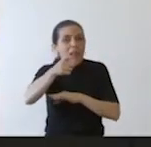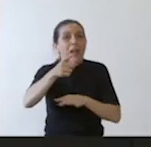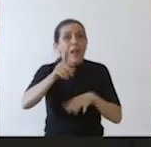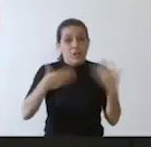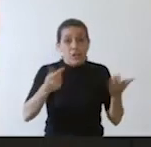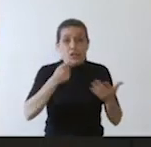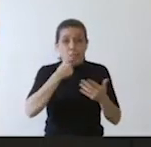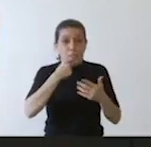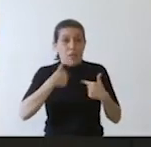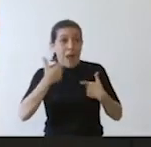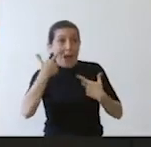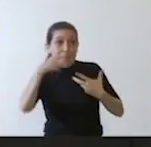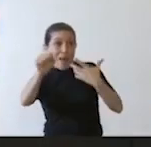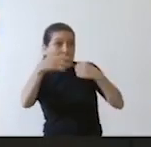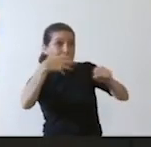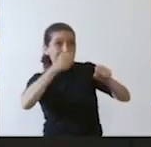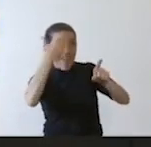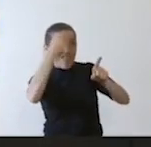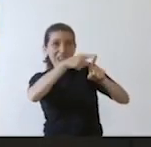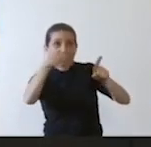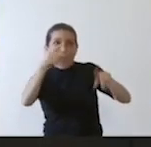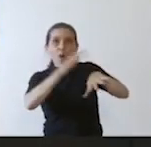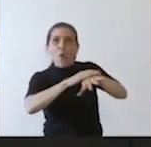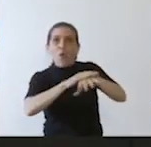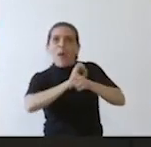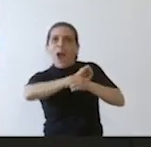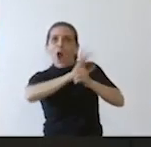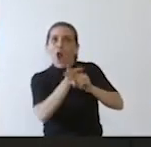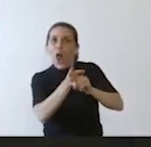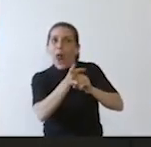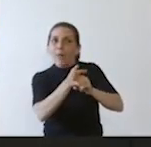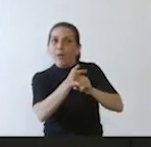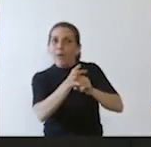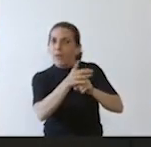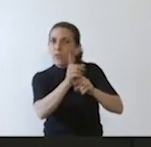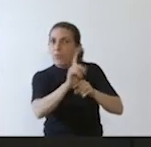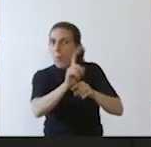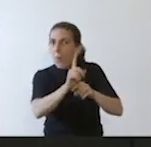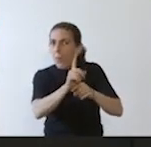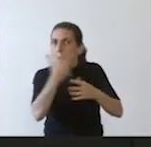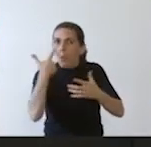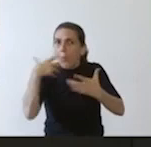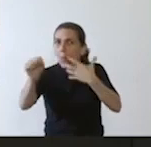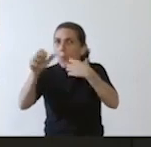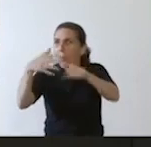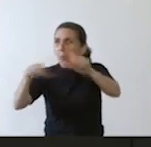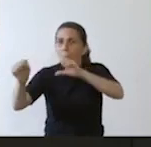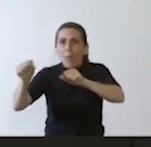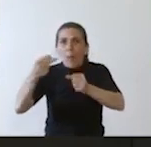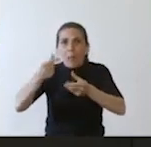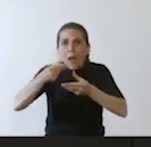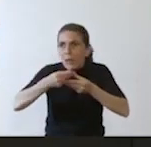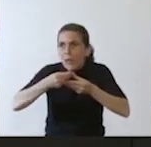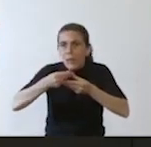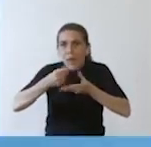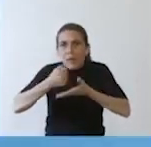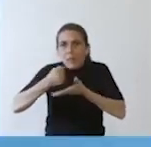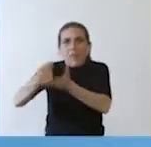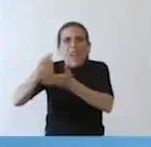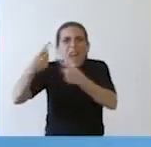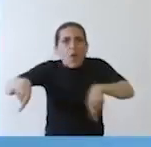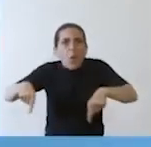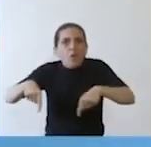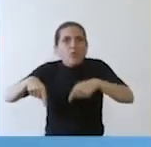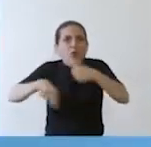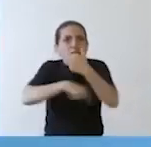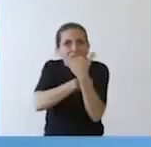los que tienen fiebre por el coronavirus y está detectando y gastando recursos en personas que tienen fiebre por otras